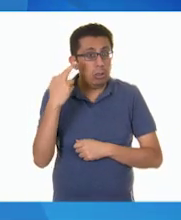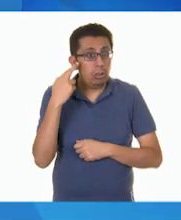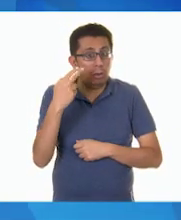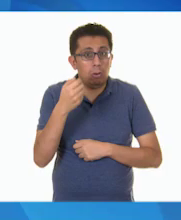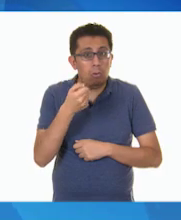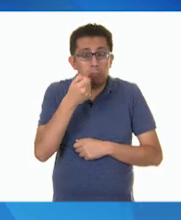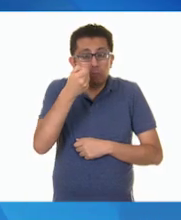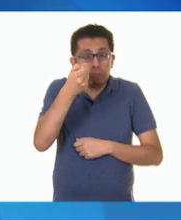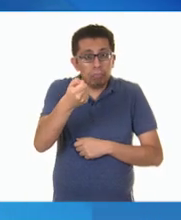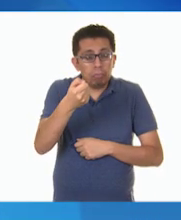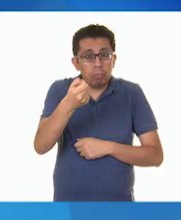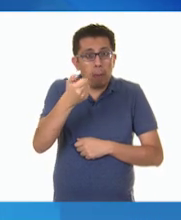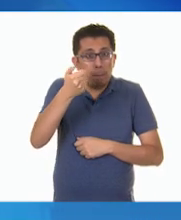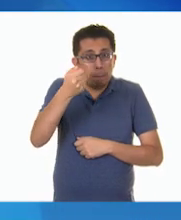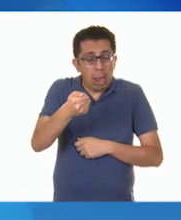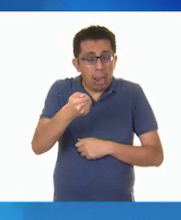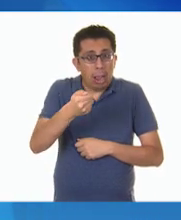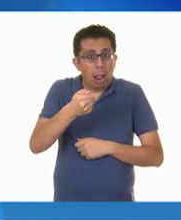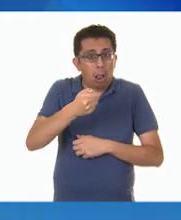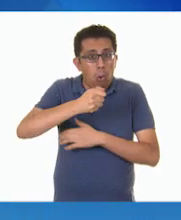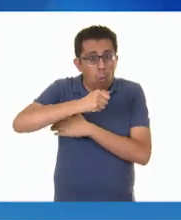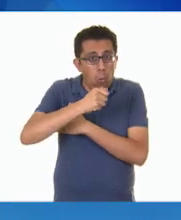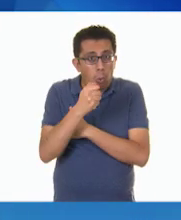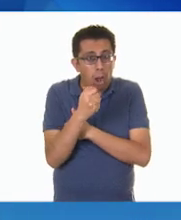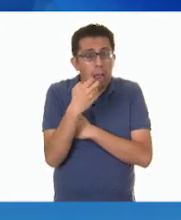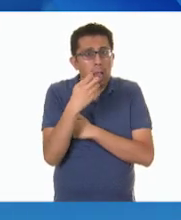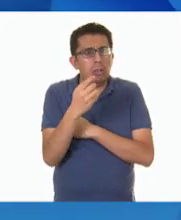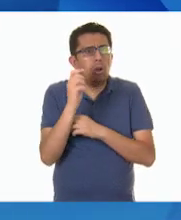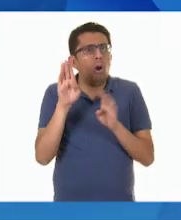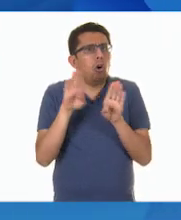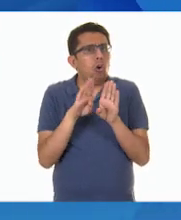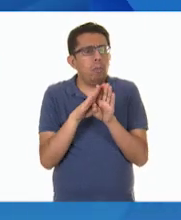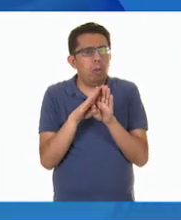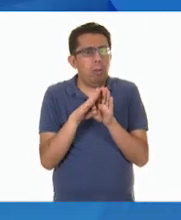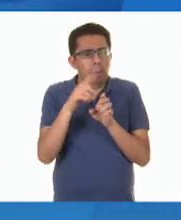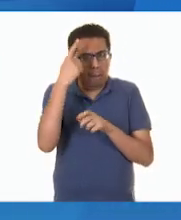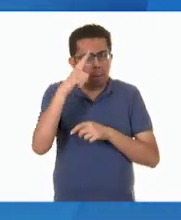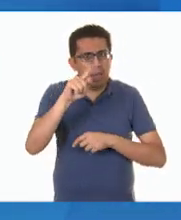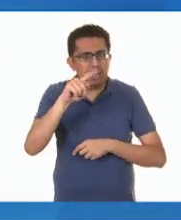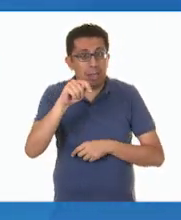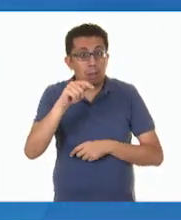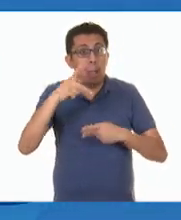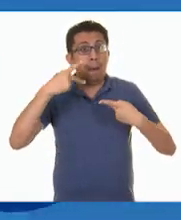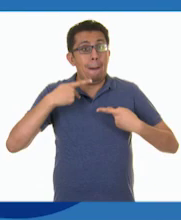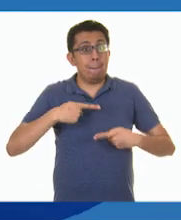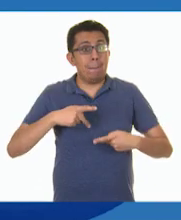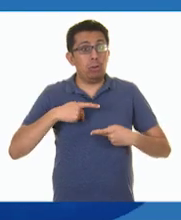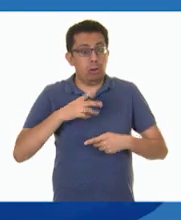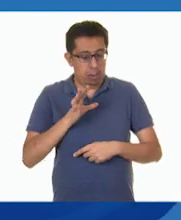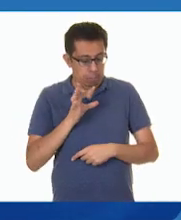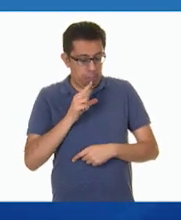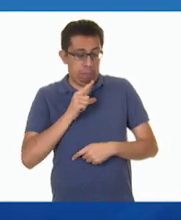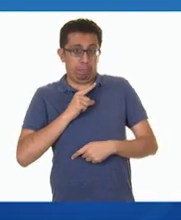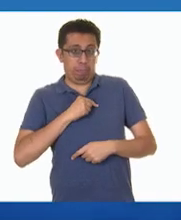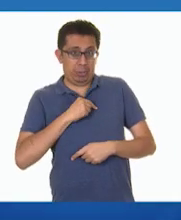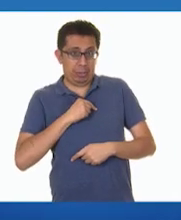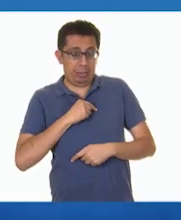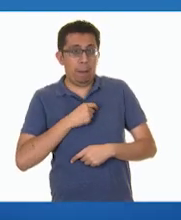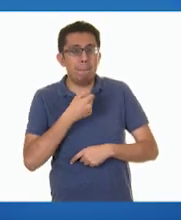en un estudio de televisión es colocas un micrófono en uno de los conductores, un micrófono pequeño como estos.